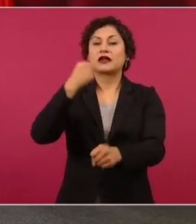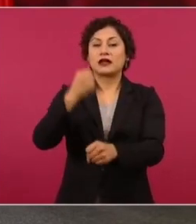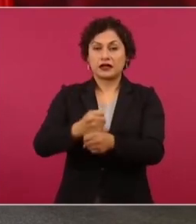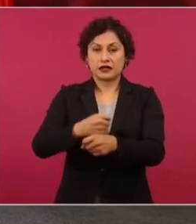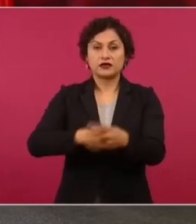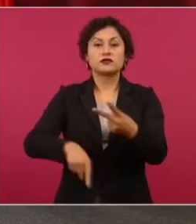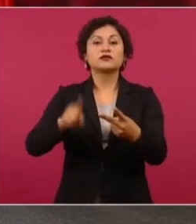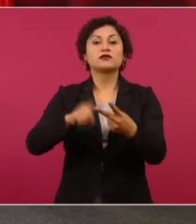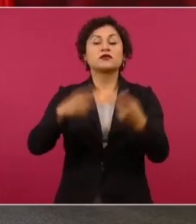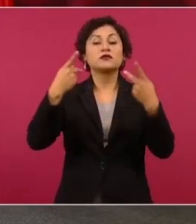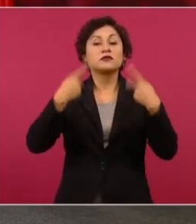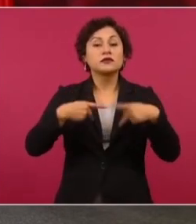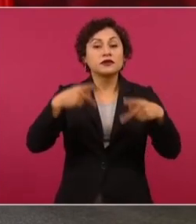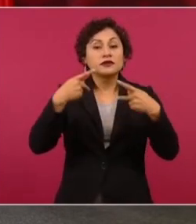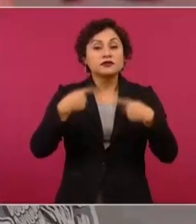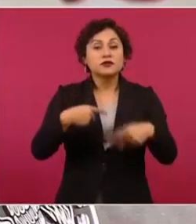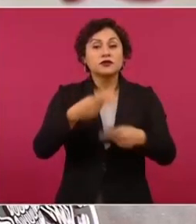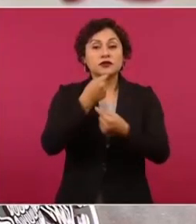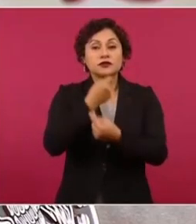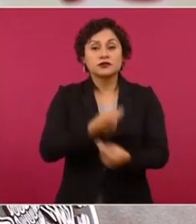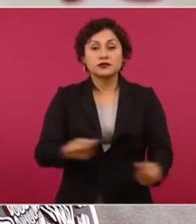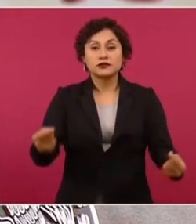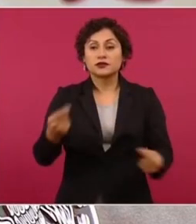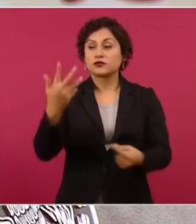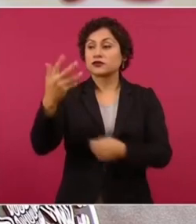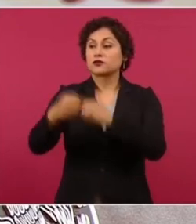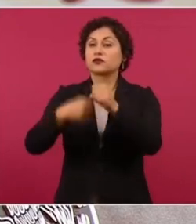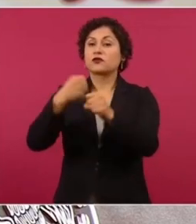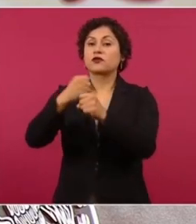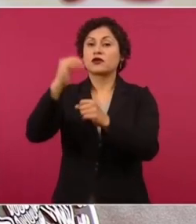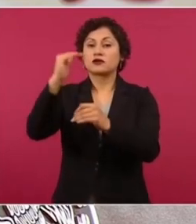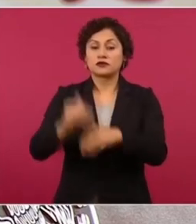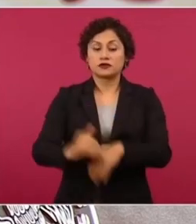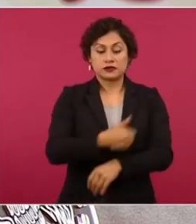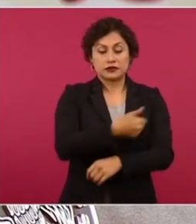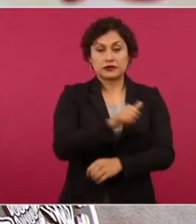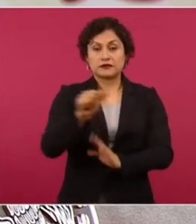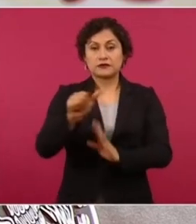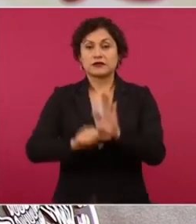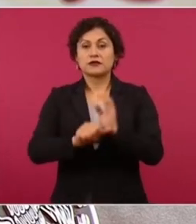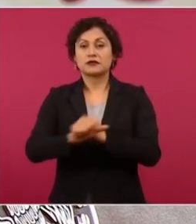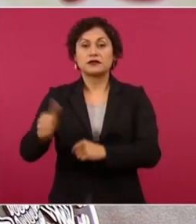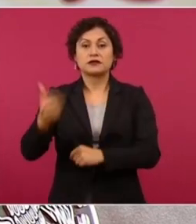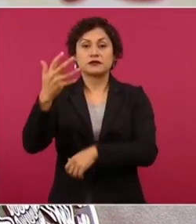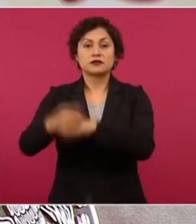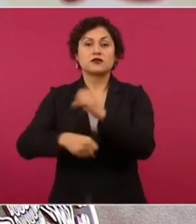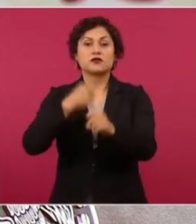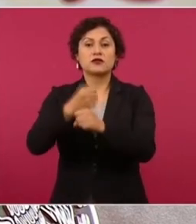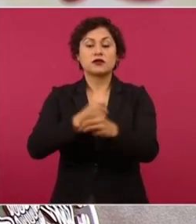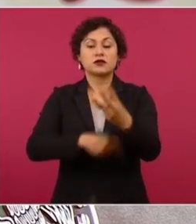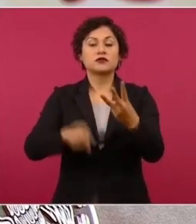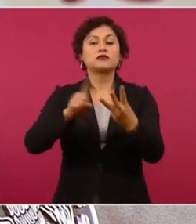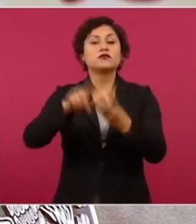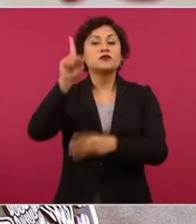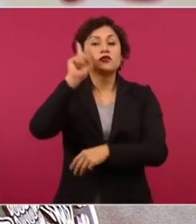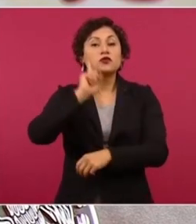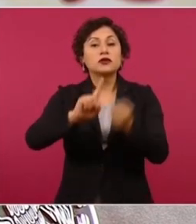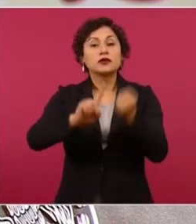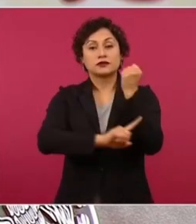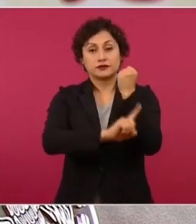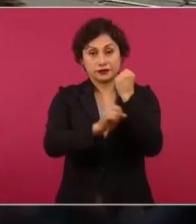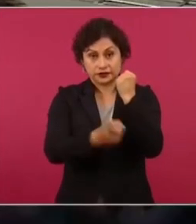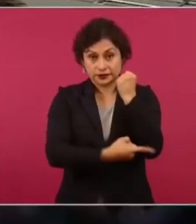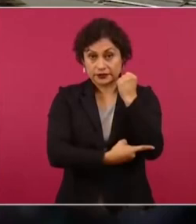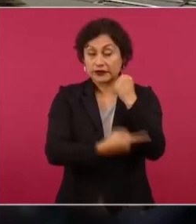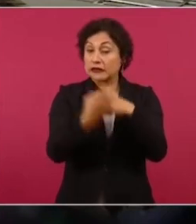y niños que tienen menos de 5 años, entre 6 meses y 5 años, mujeres embarazadas, muy importante,